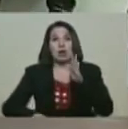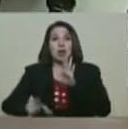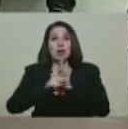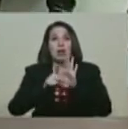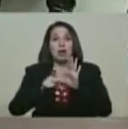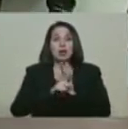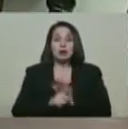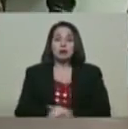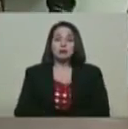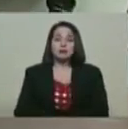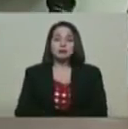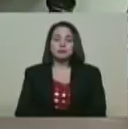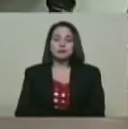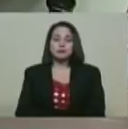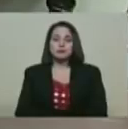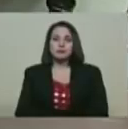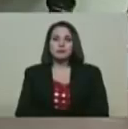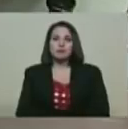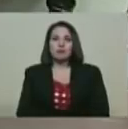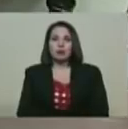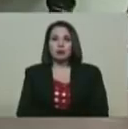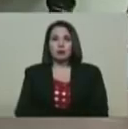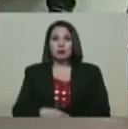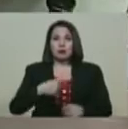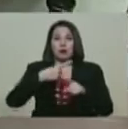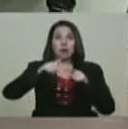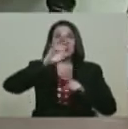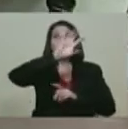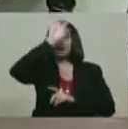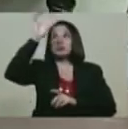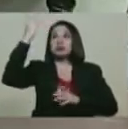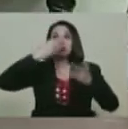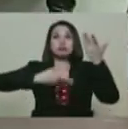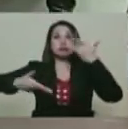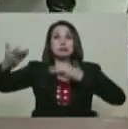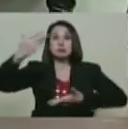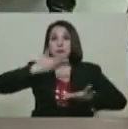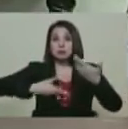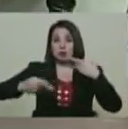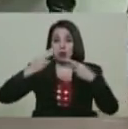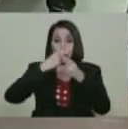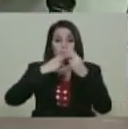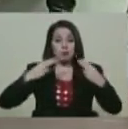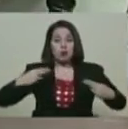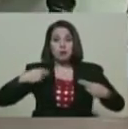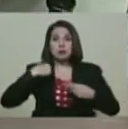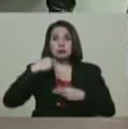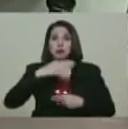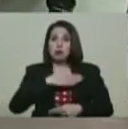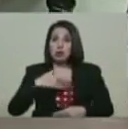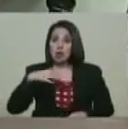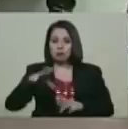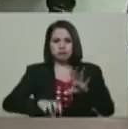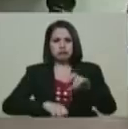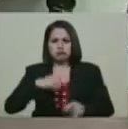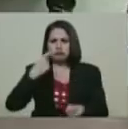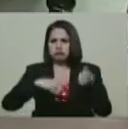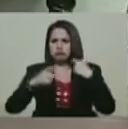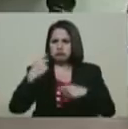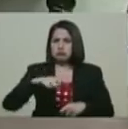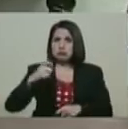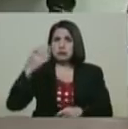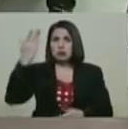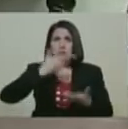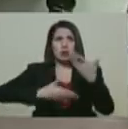extranjera. Las inversiones extranjeras que cumplan los compromisos de nuevas inversiones, exportaciones no